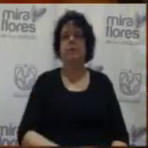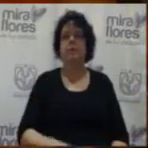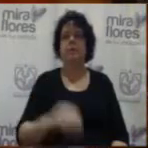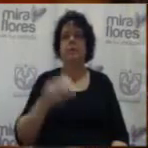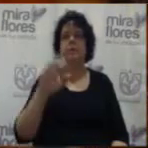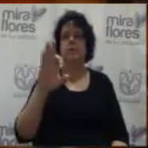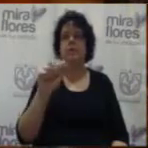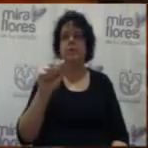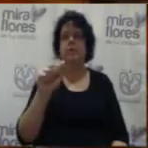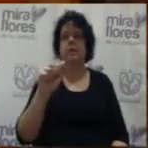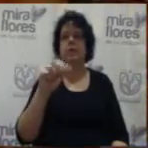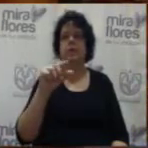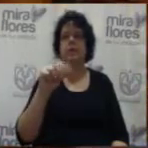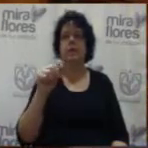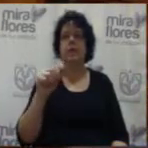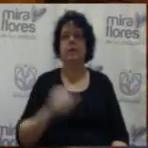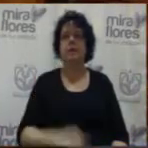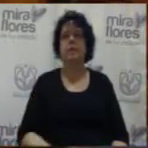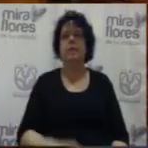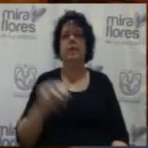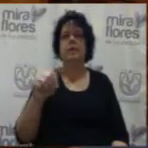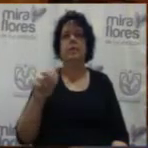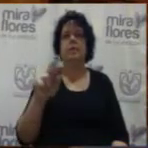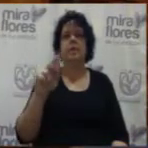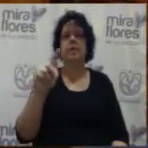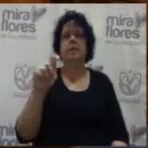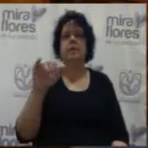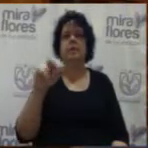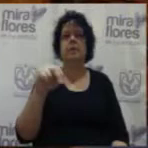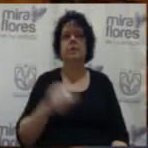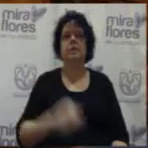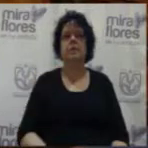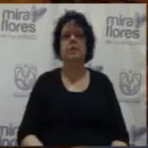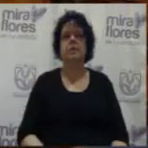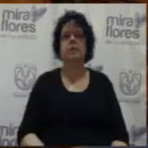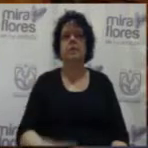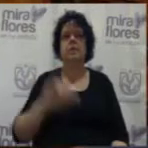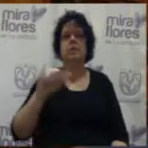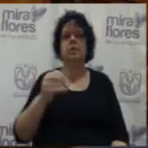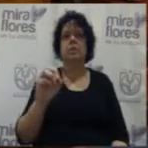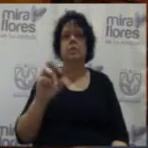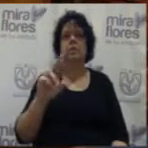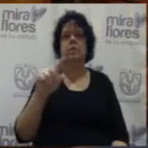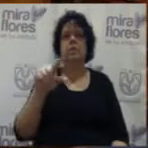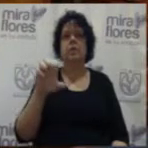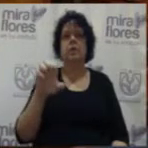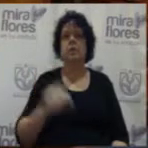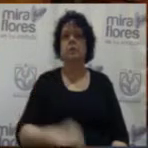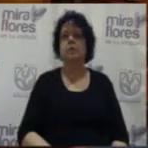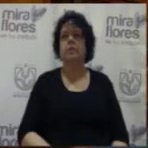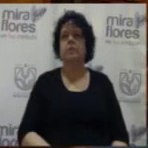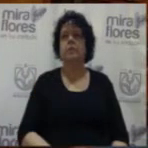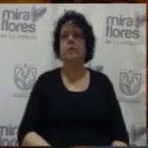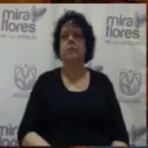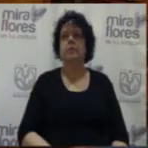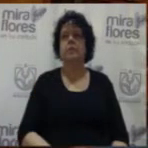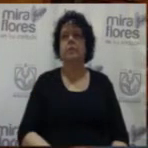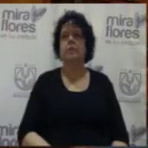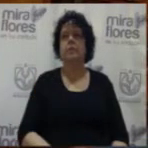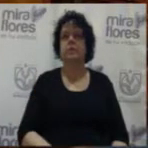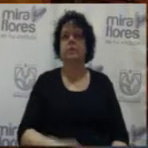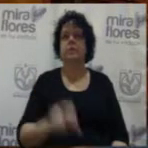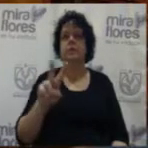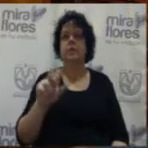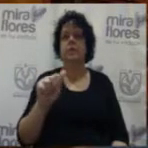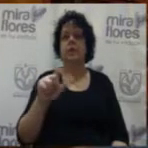Gabriel. Señor Martín Bustamante Castro. Señor Jorge de Albertis González del Riego. Señora